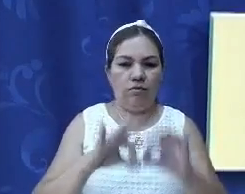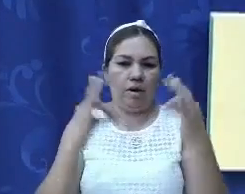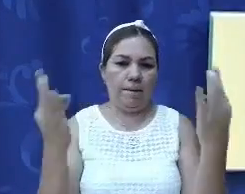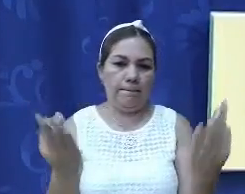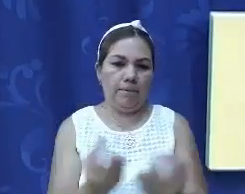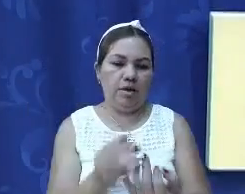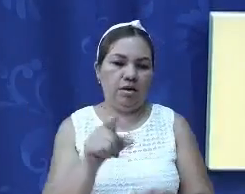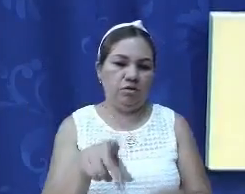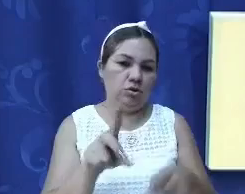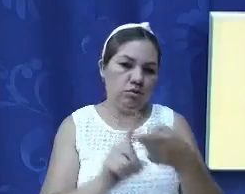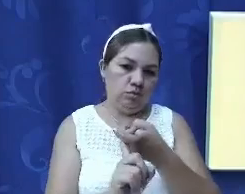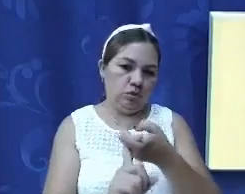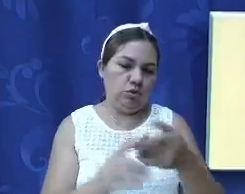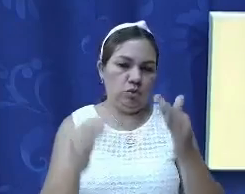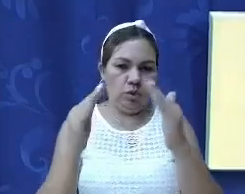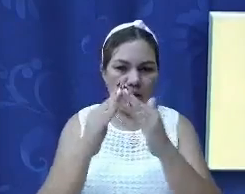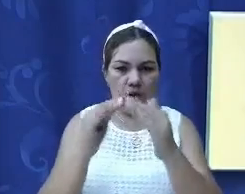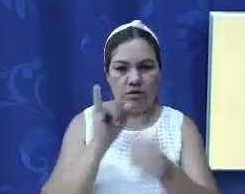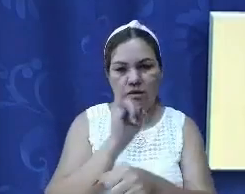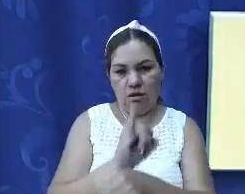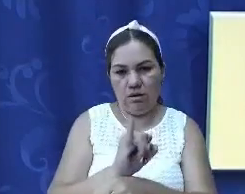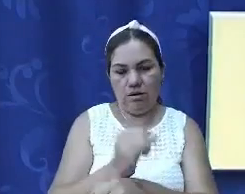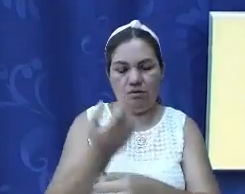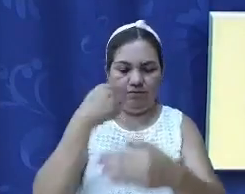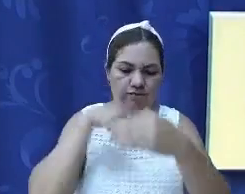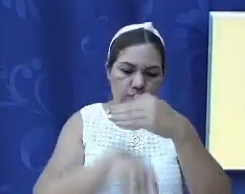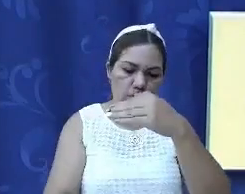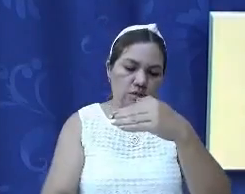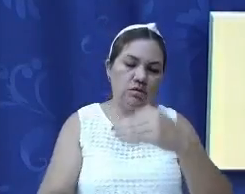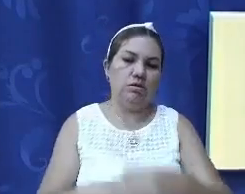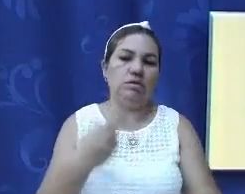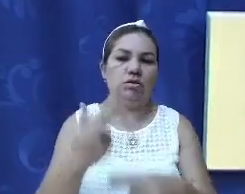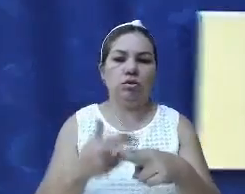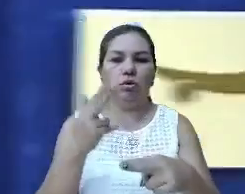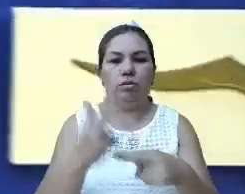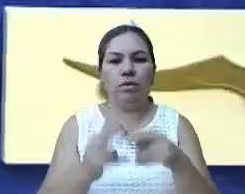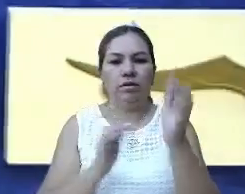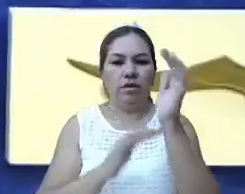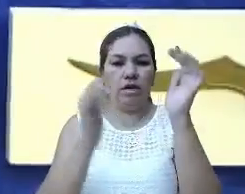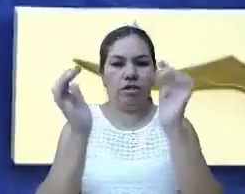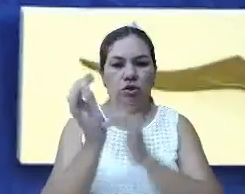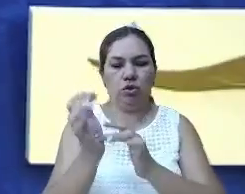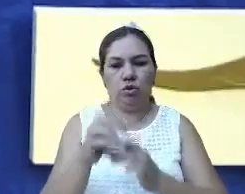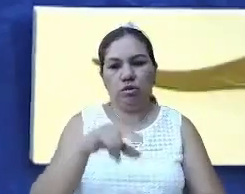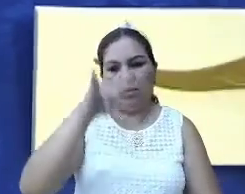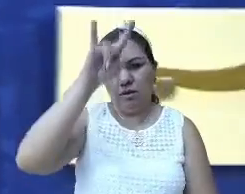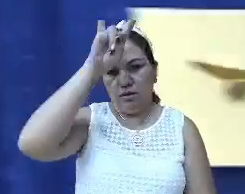iglesia, va a terminar hundido en el nombre de Jesús. Diga conmigo, Satanás,